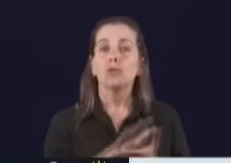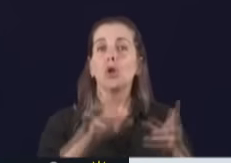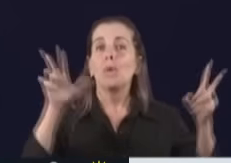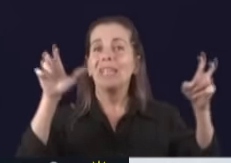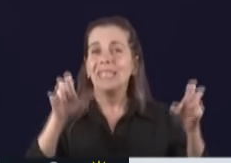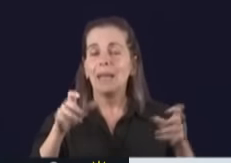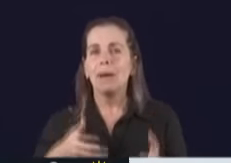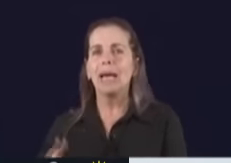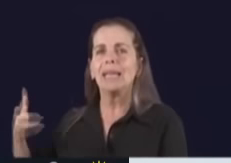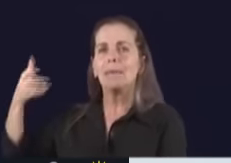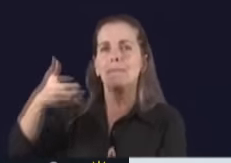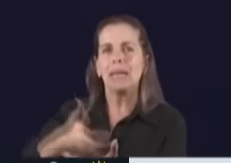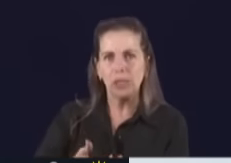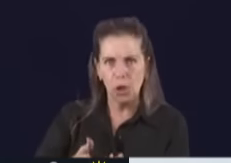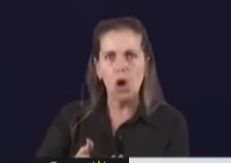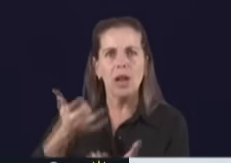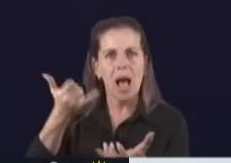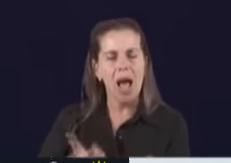se anunciaron proyectos por